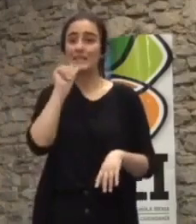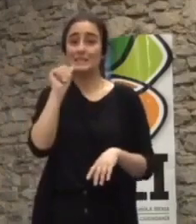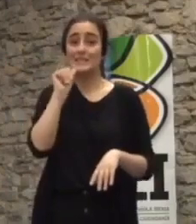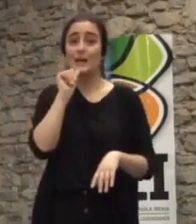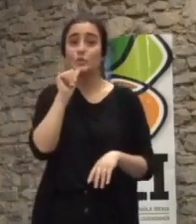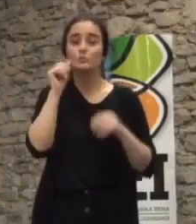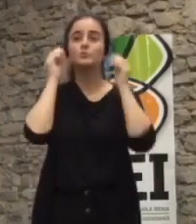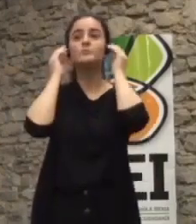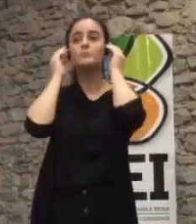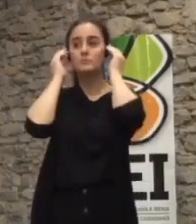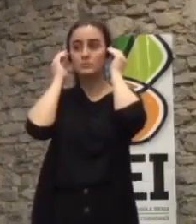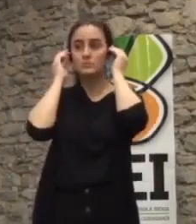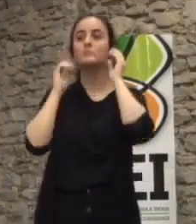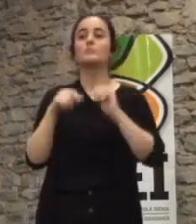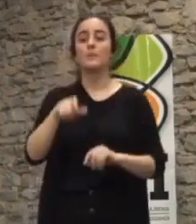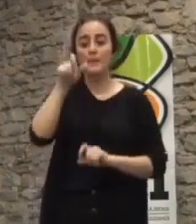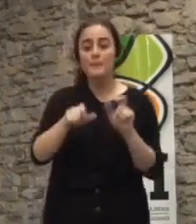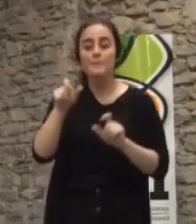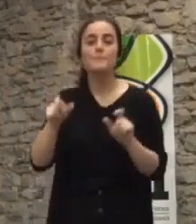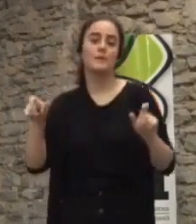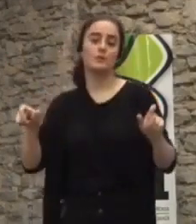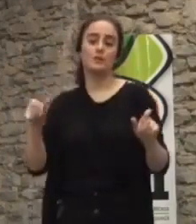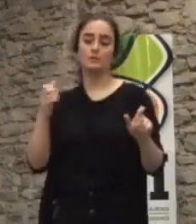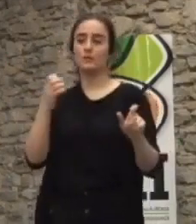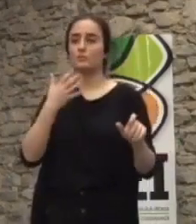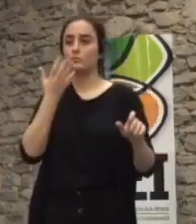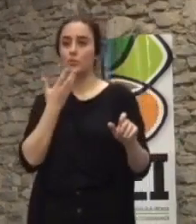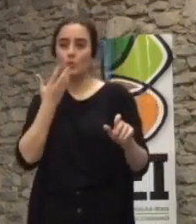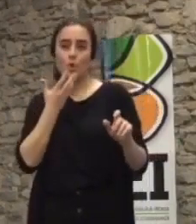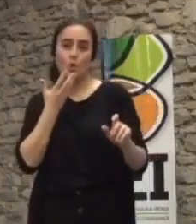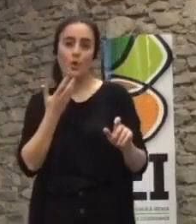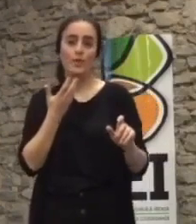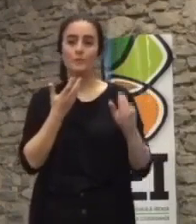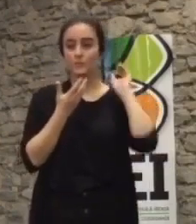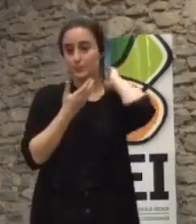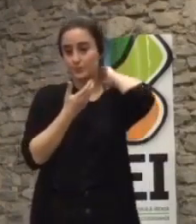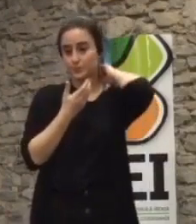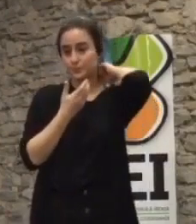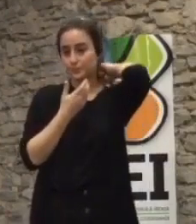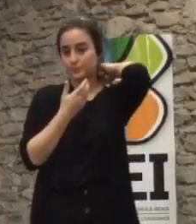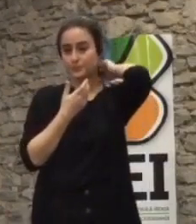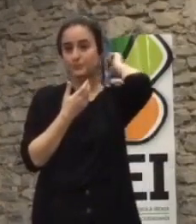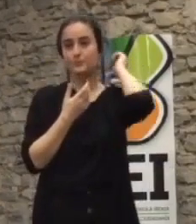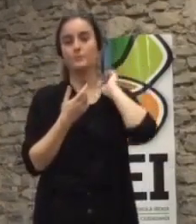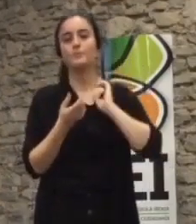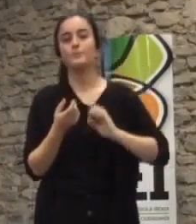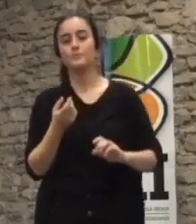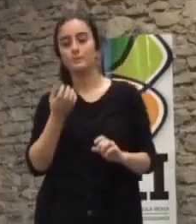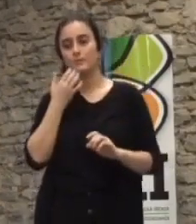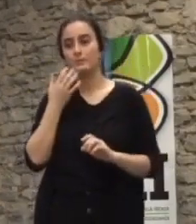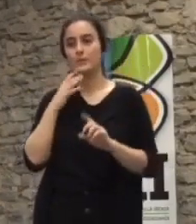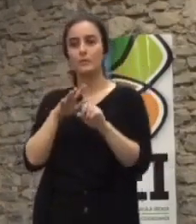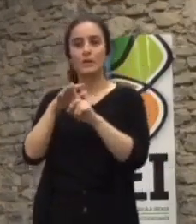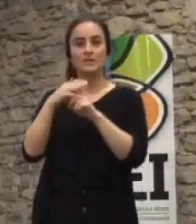que conocen un poco de actuación, de cómo simular situaciones como